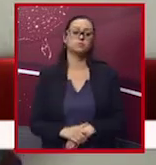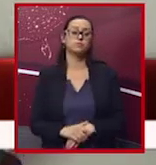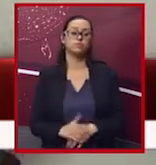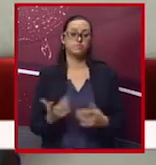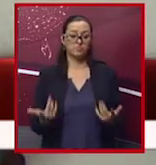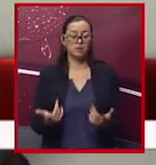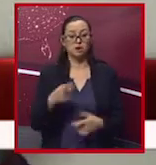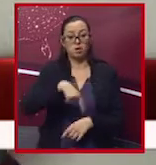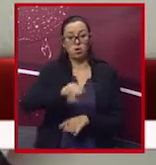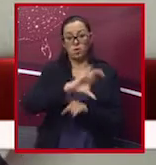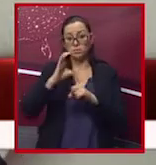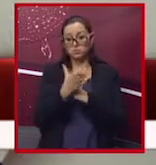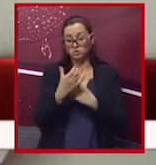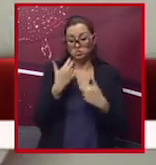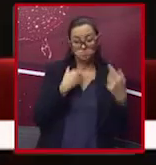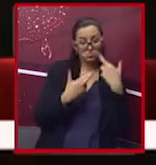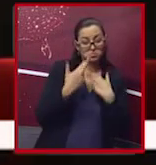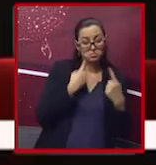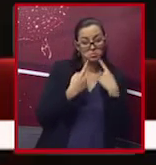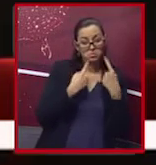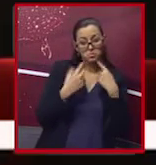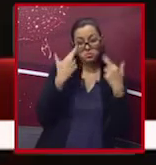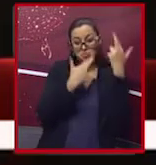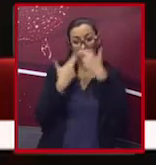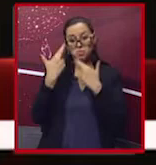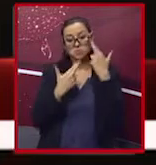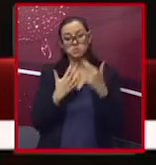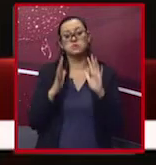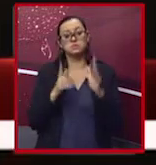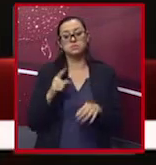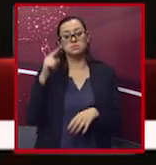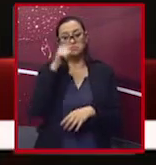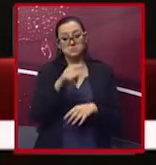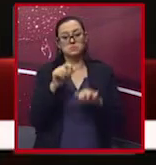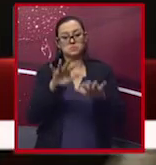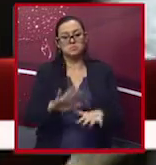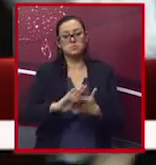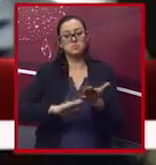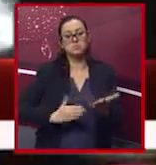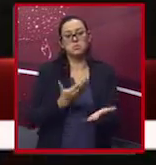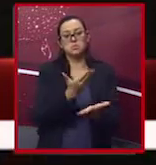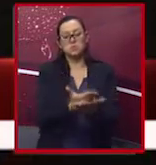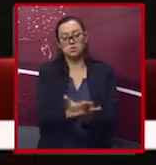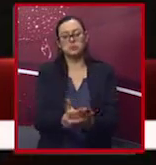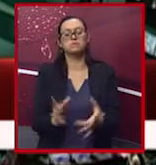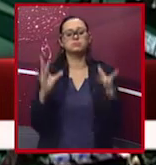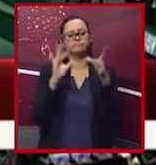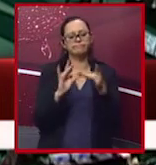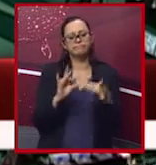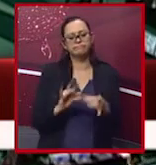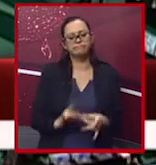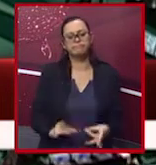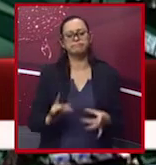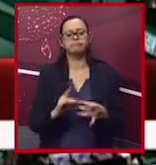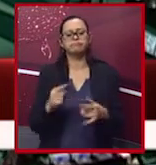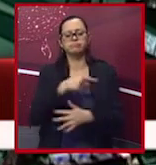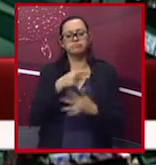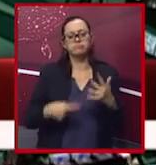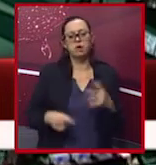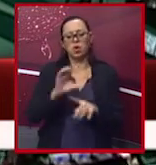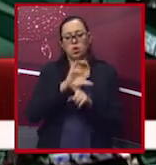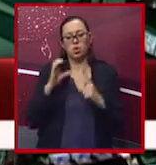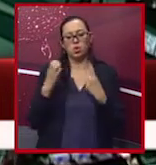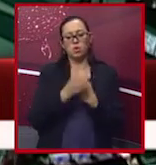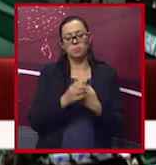comisión respectiva, este dictamen se presentó al Pleno del Palacio Legislativo de San Lázaro. Al fundamentar el dictamen por la Comisión de Puntos